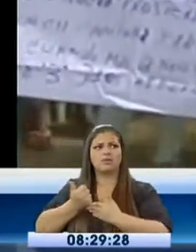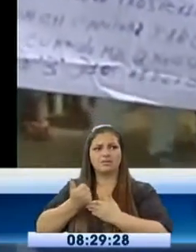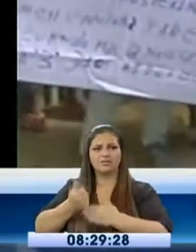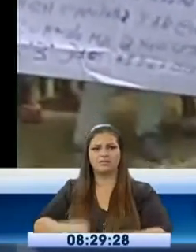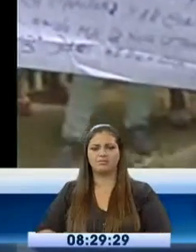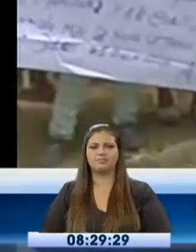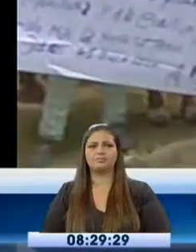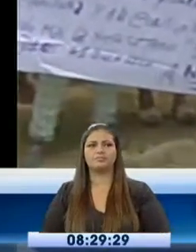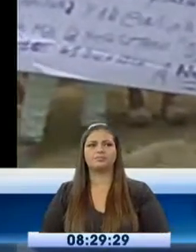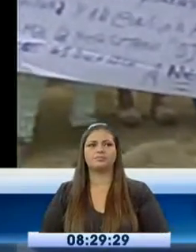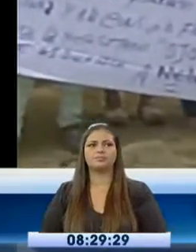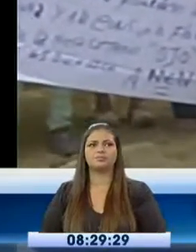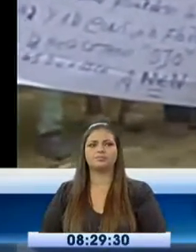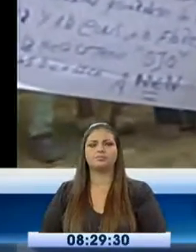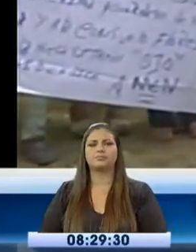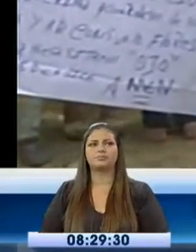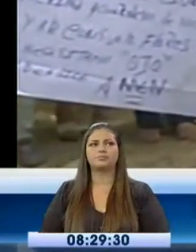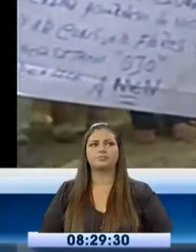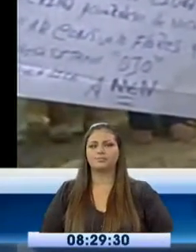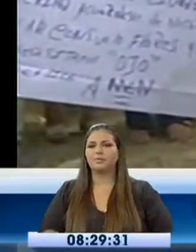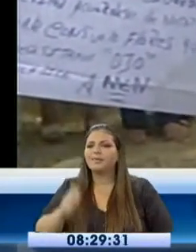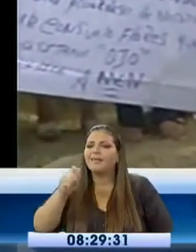ellos se han reunido, ellos